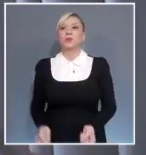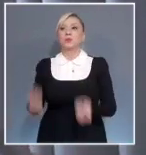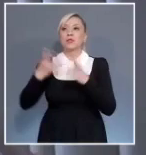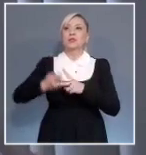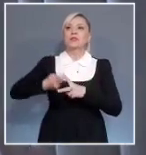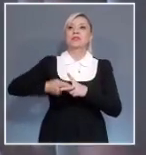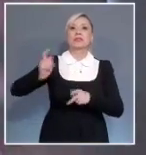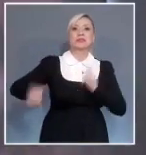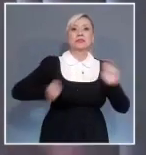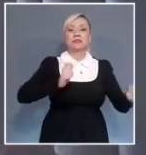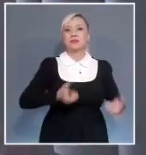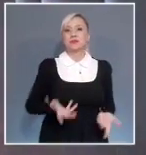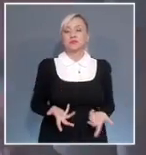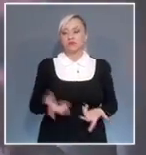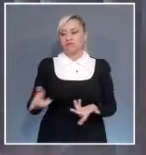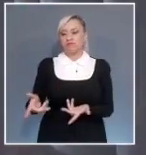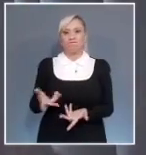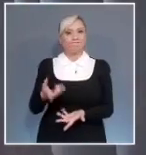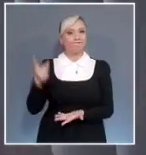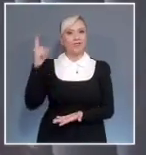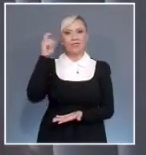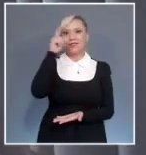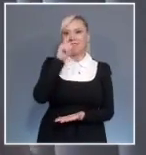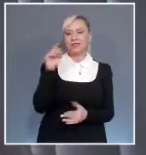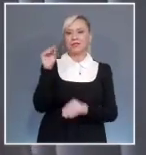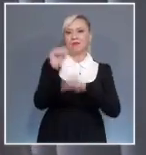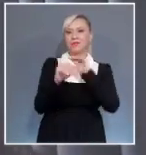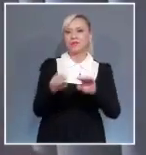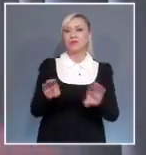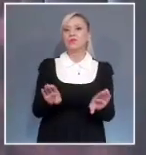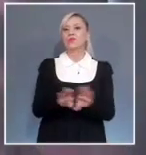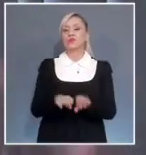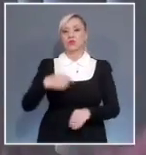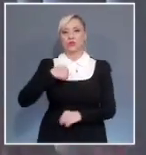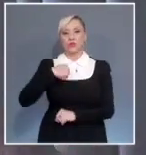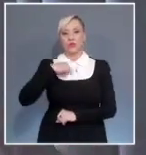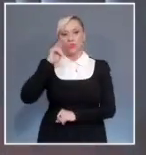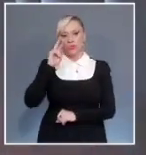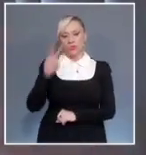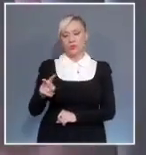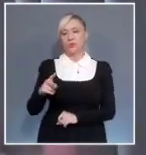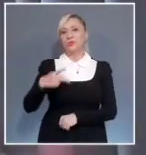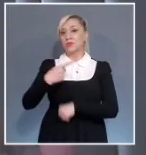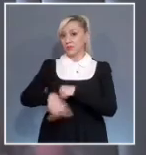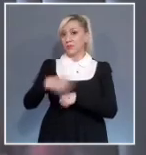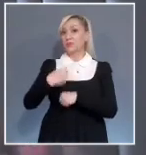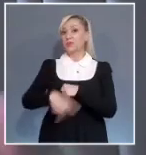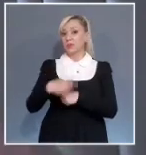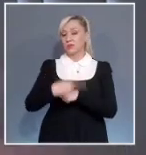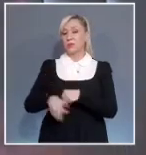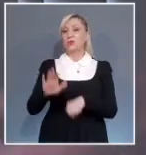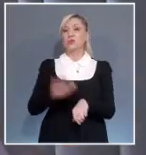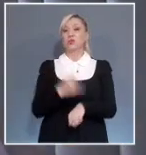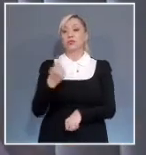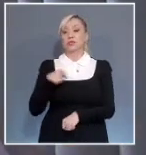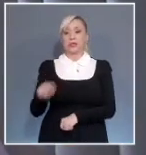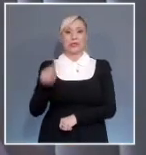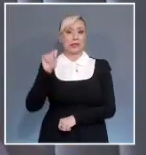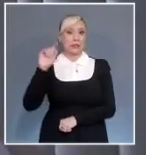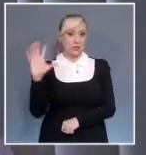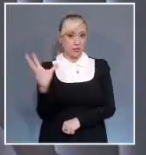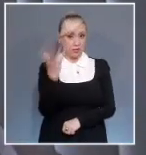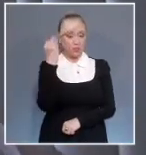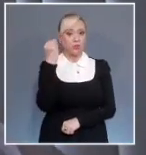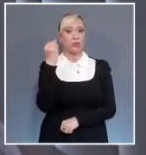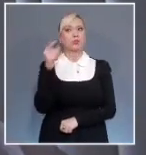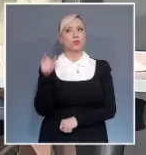aprendizajes. Y ahí es en donde están la mayor parte de los riesgos. ¿Por qué? Porque la tecnología replica los sesgos que tenemos